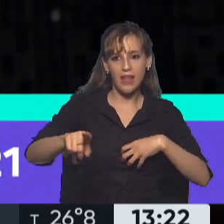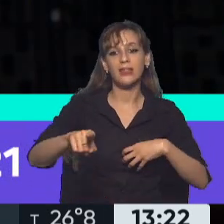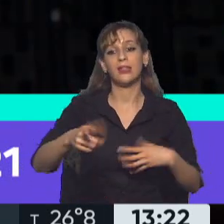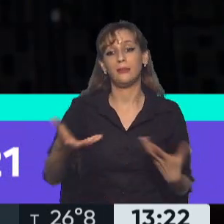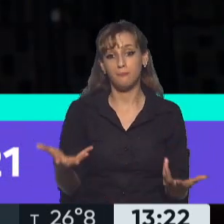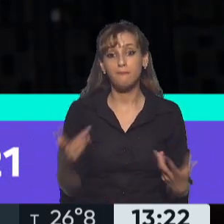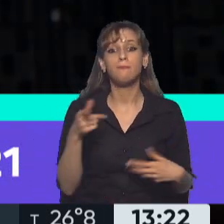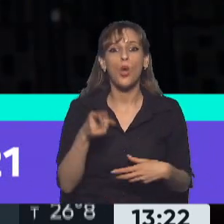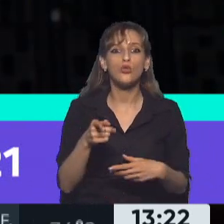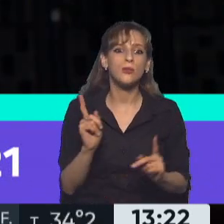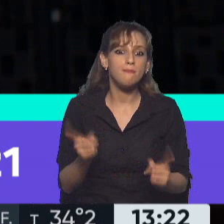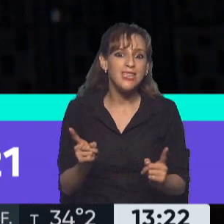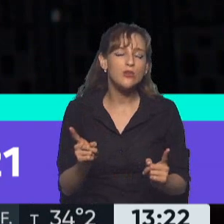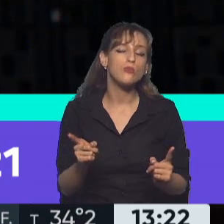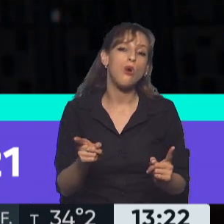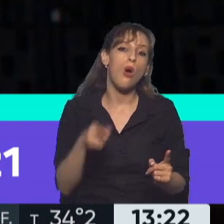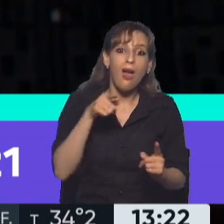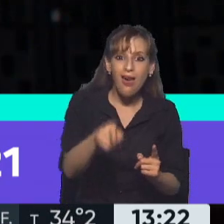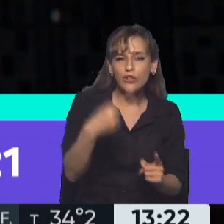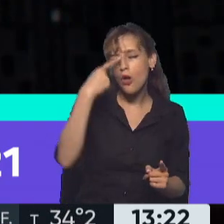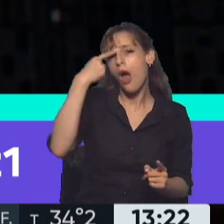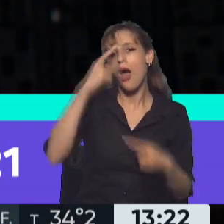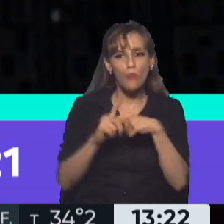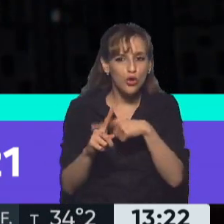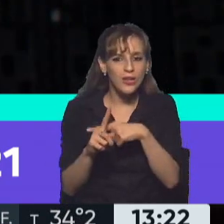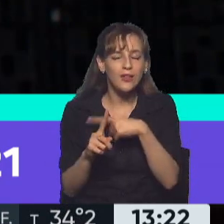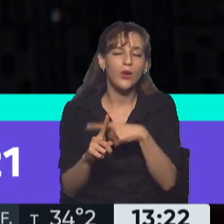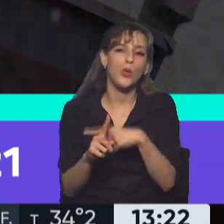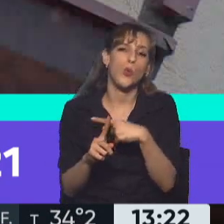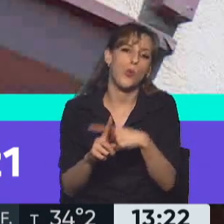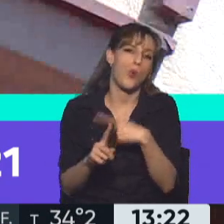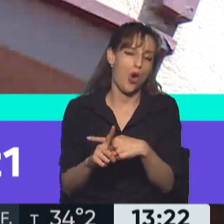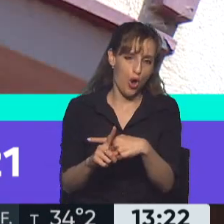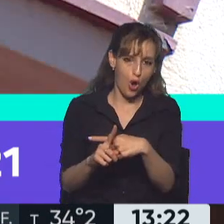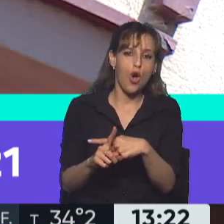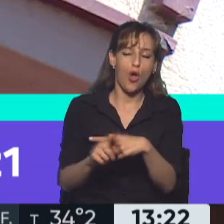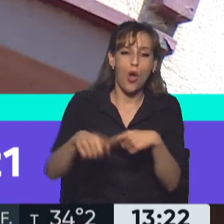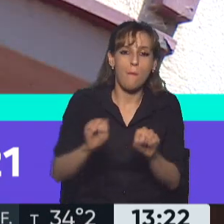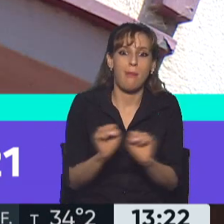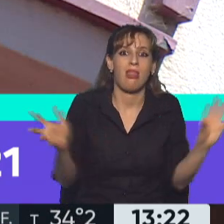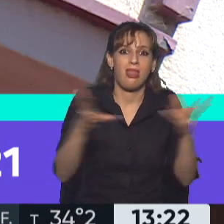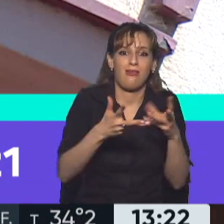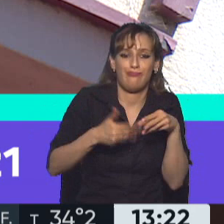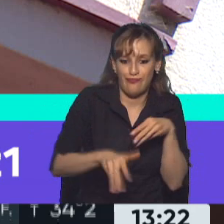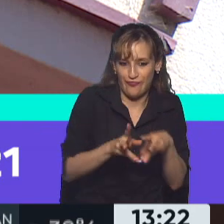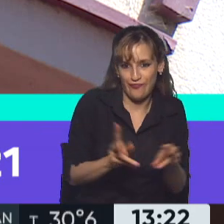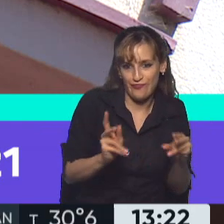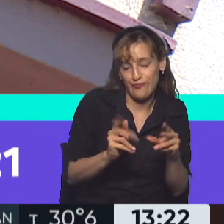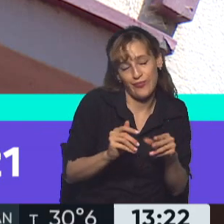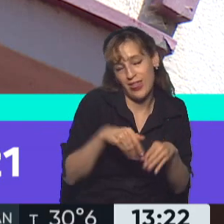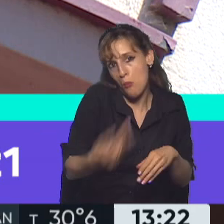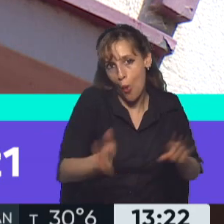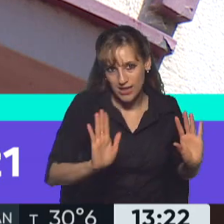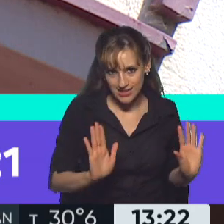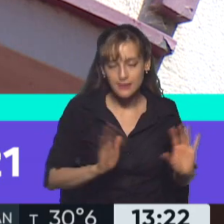digamos, nos hacen ver con optimismo esta salida de la pandemia. El INCUCAI destacó el